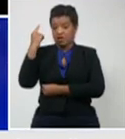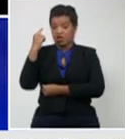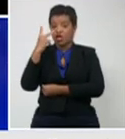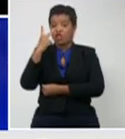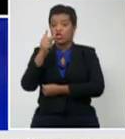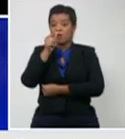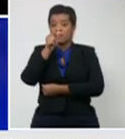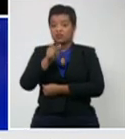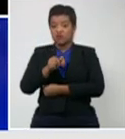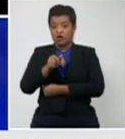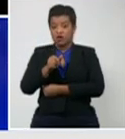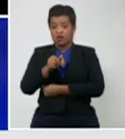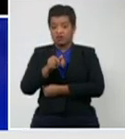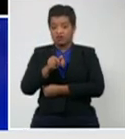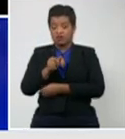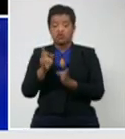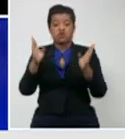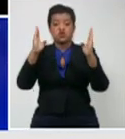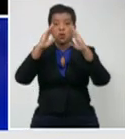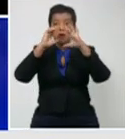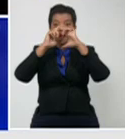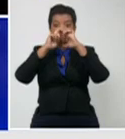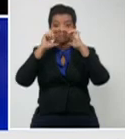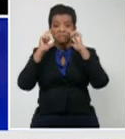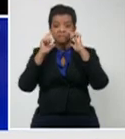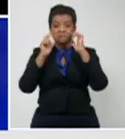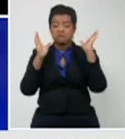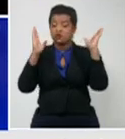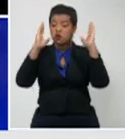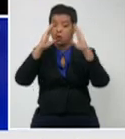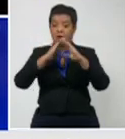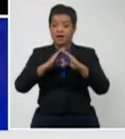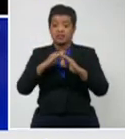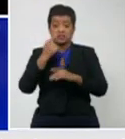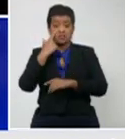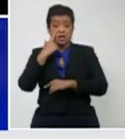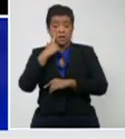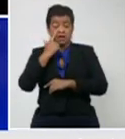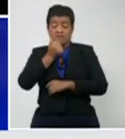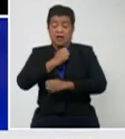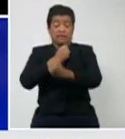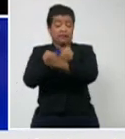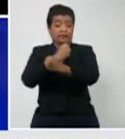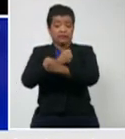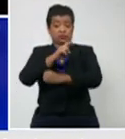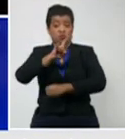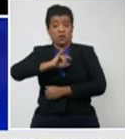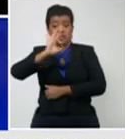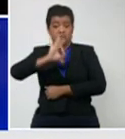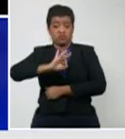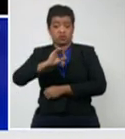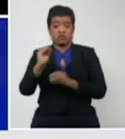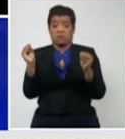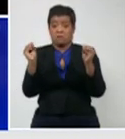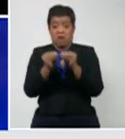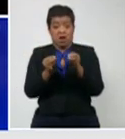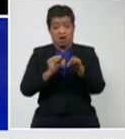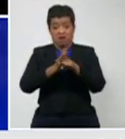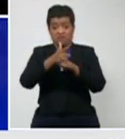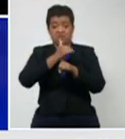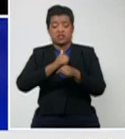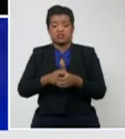tienen protección, con un 90% de riesgo de transmisión. Cuando uno de las